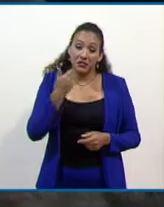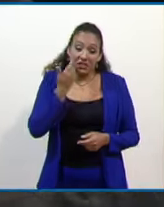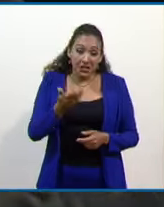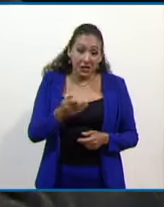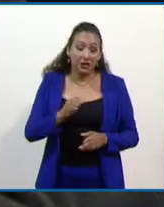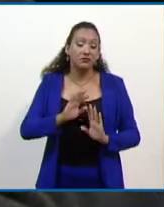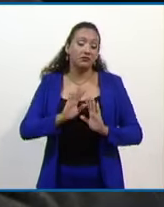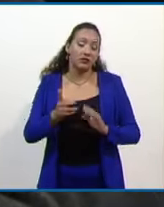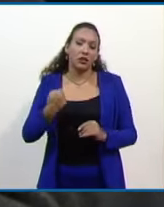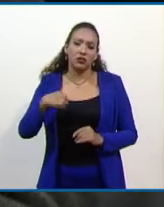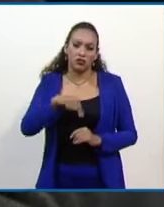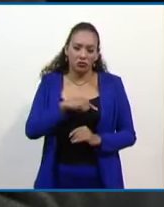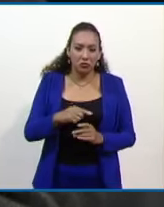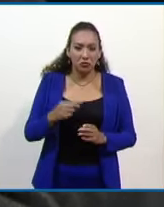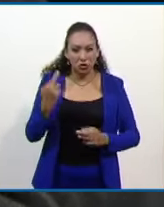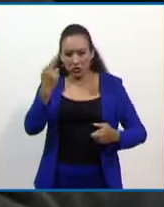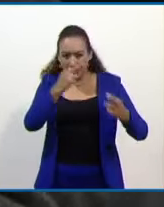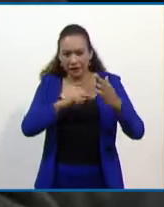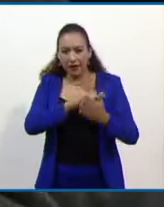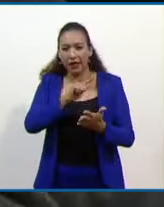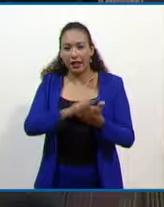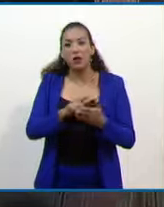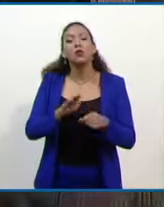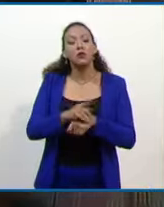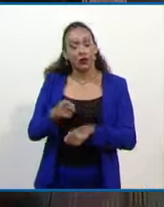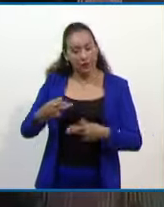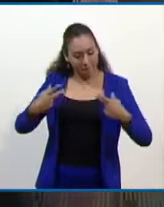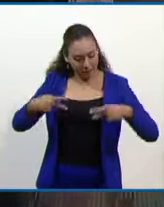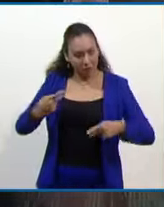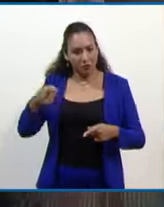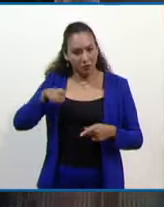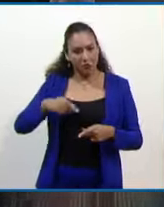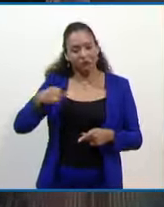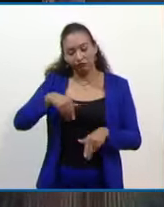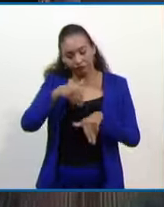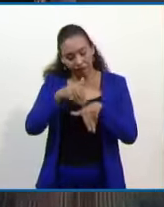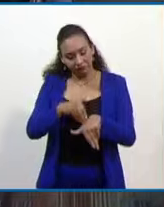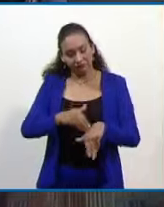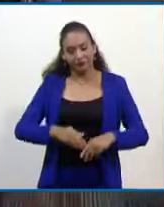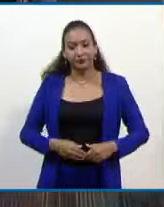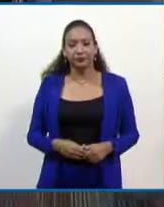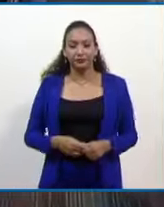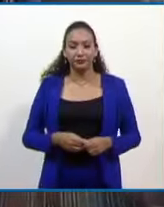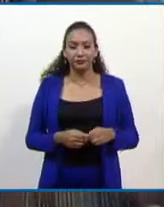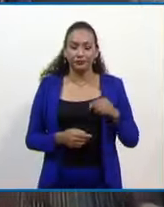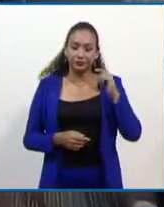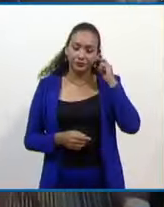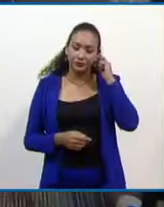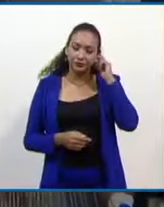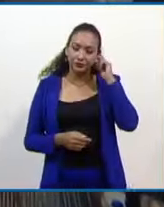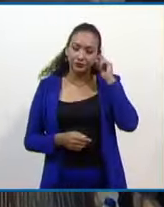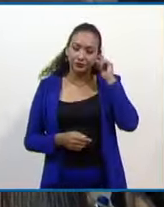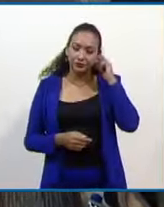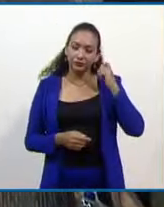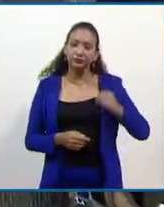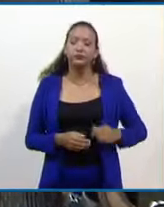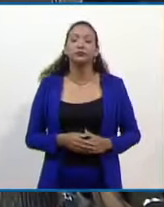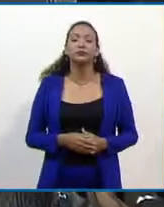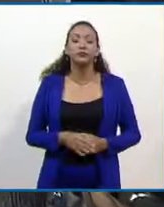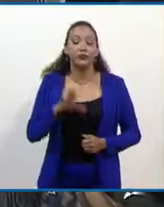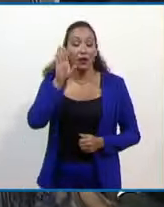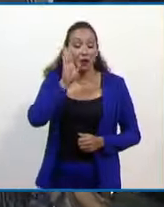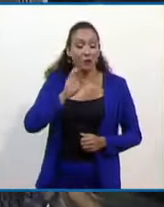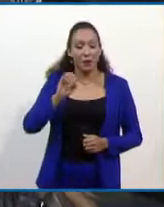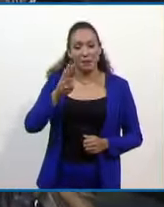lo aceptaremos con gusto porque es lo que manda el pueblo. La ministra Lenia Batres coincidió en que esta reforma